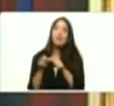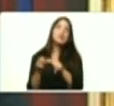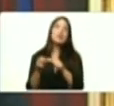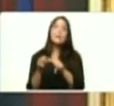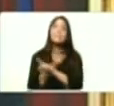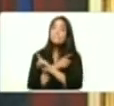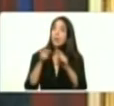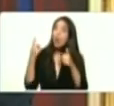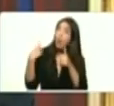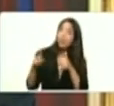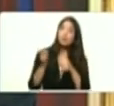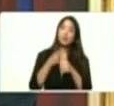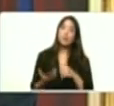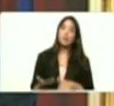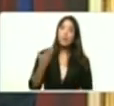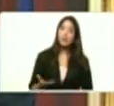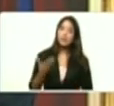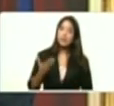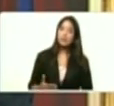fundamental.